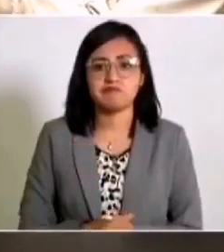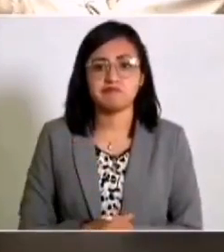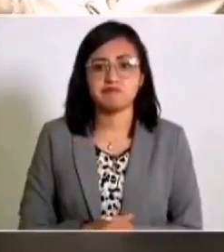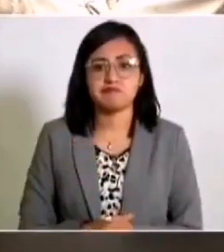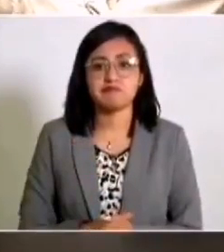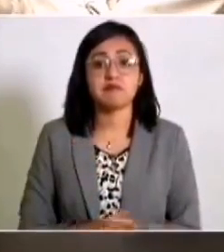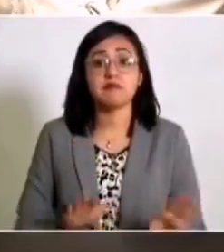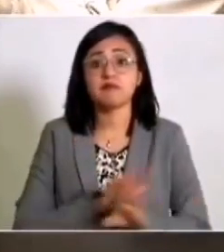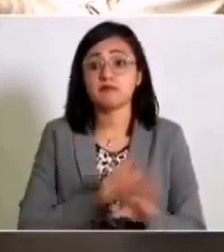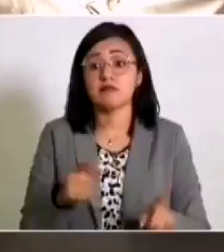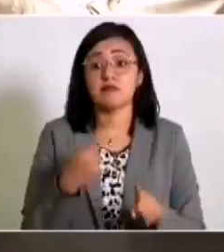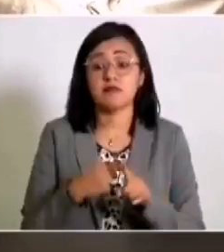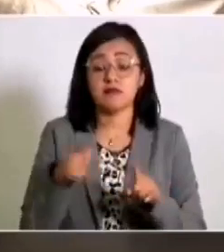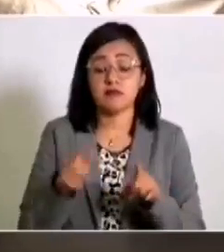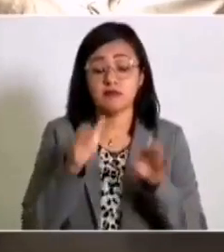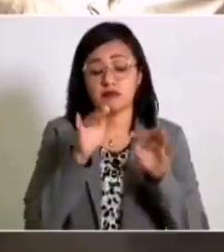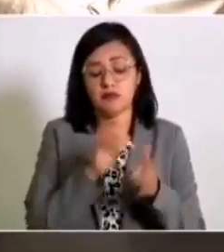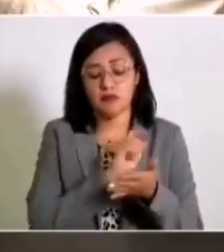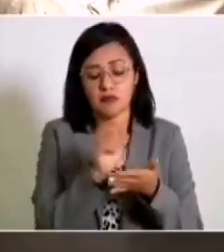Ya hay un escrito de don José,